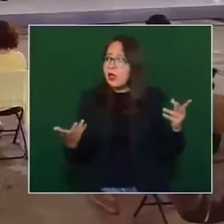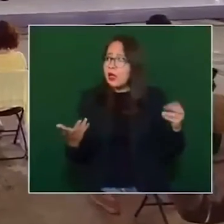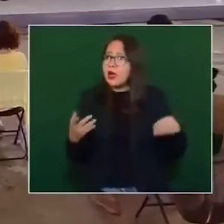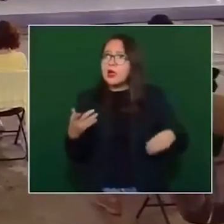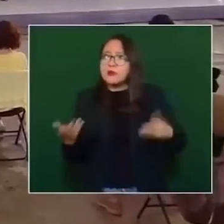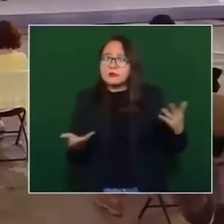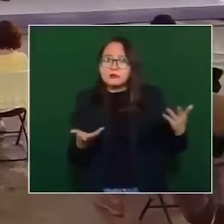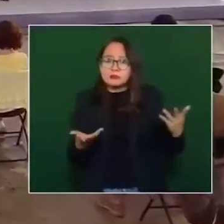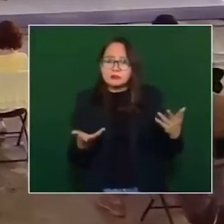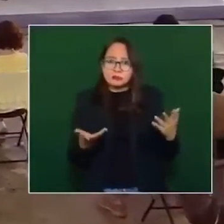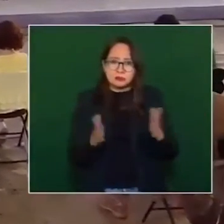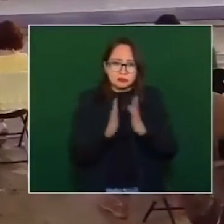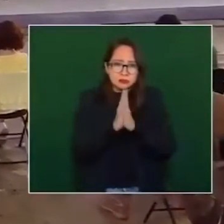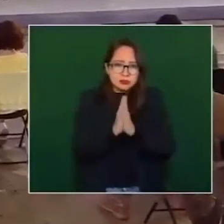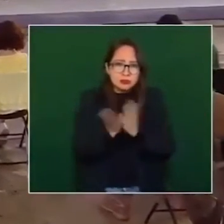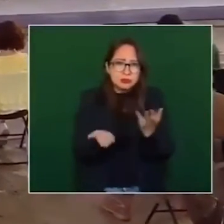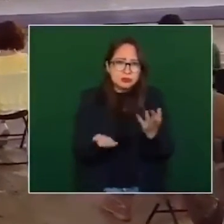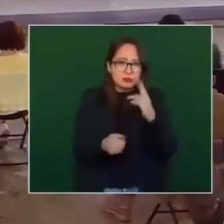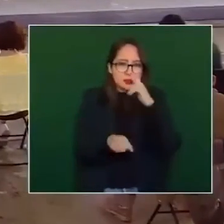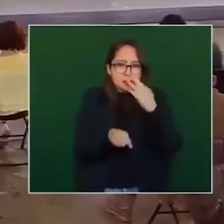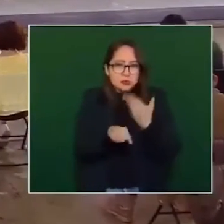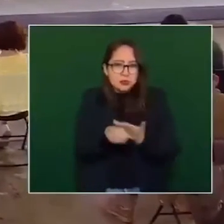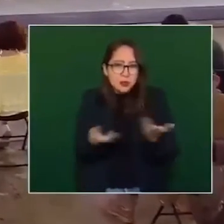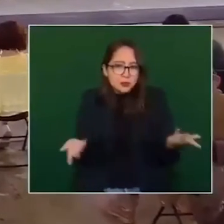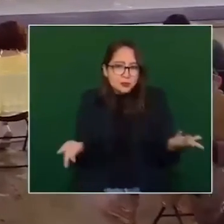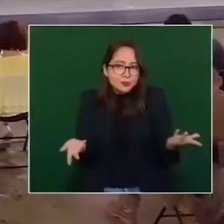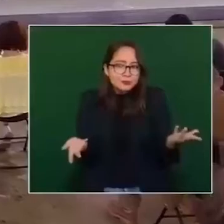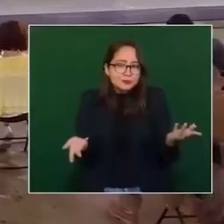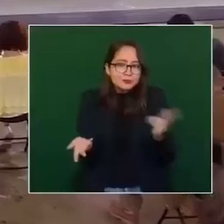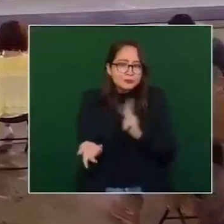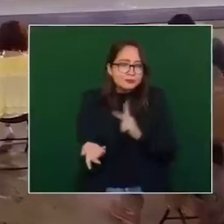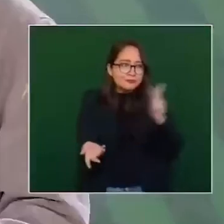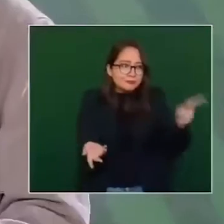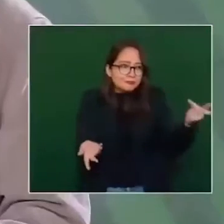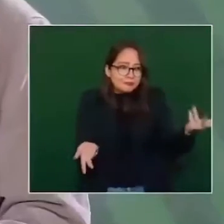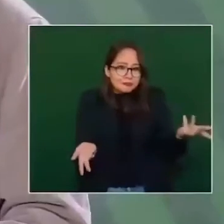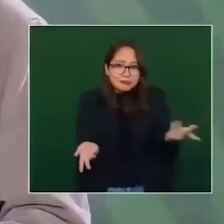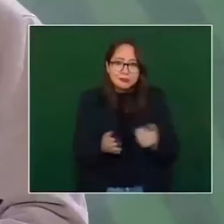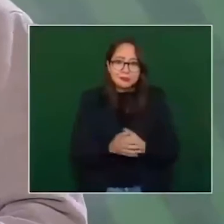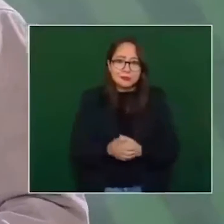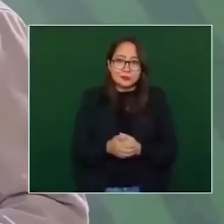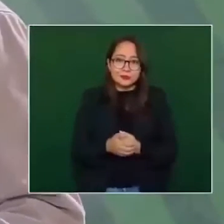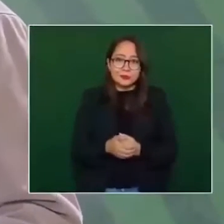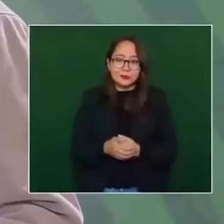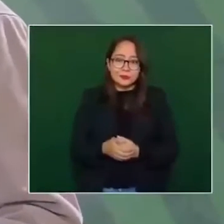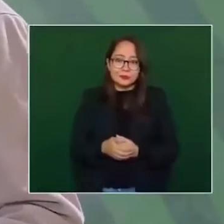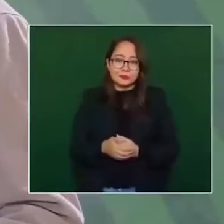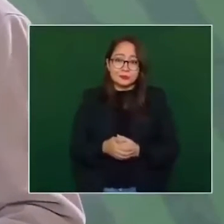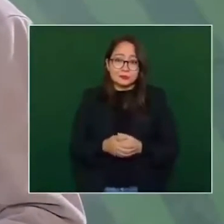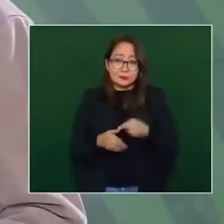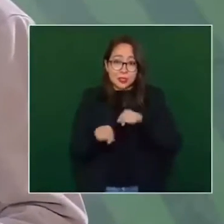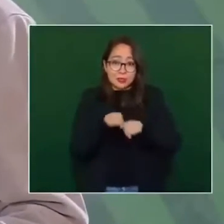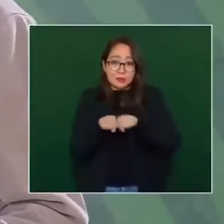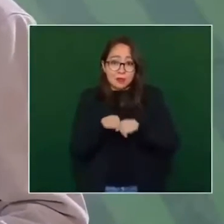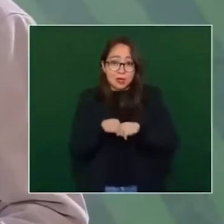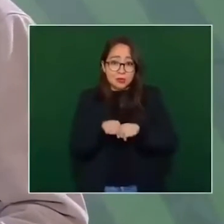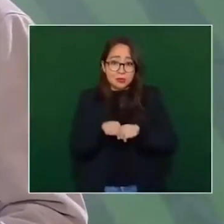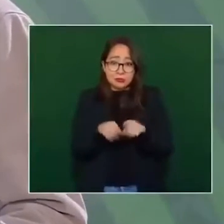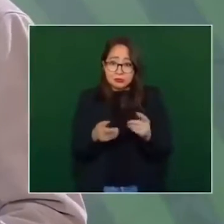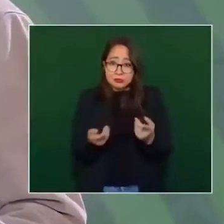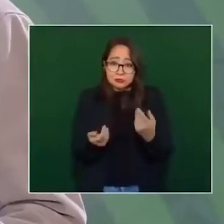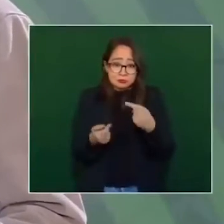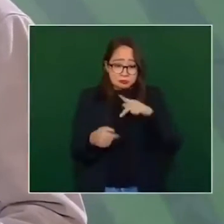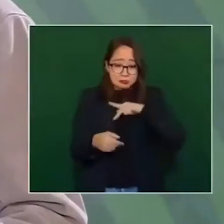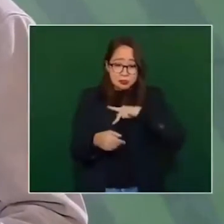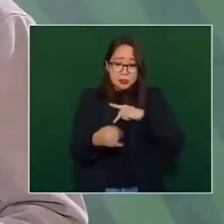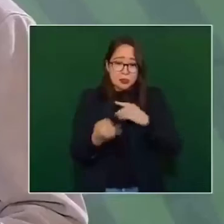Que asuma su responsabilidad. Y en el caso de mis hermanos, que igual que la autoridad